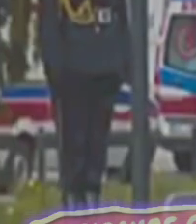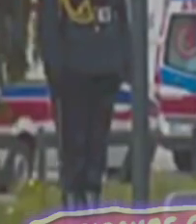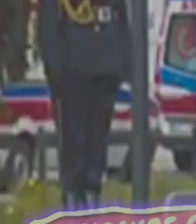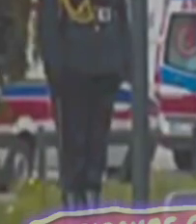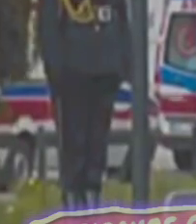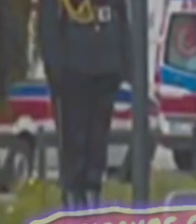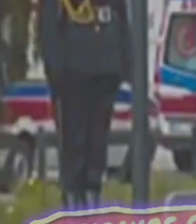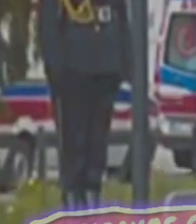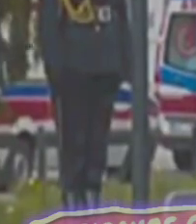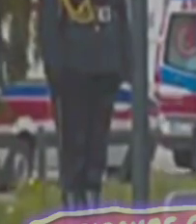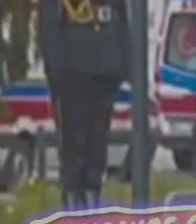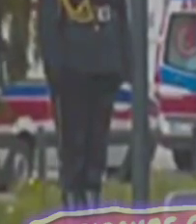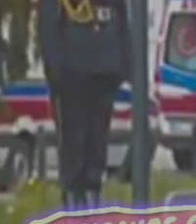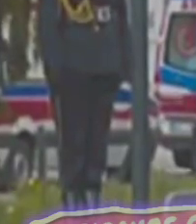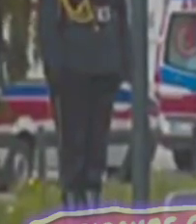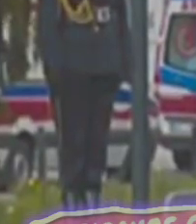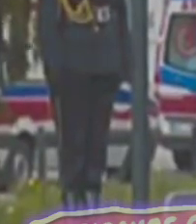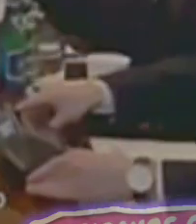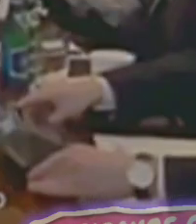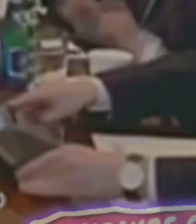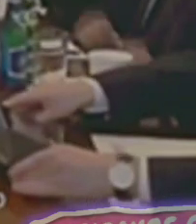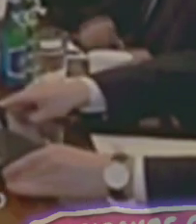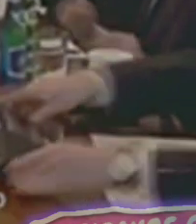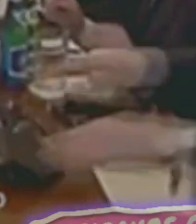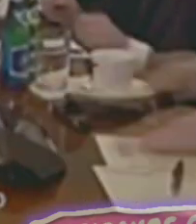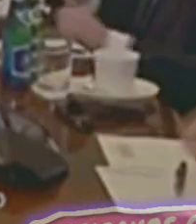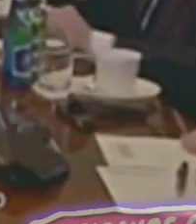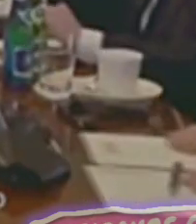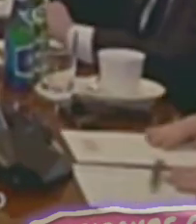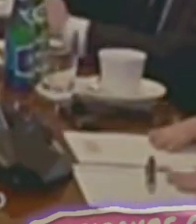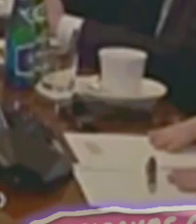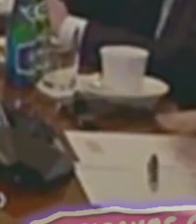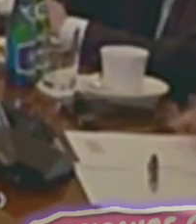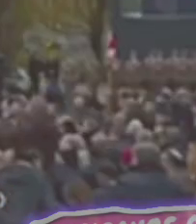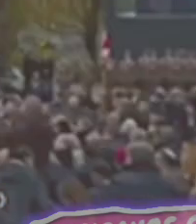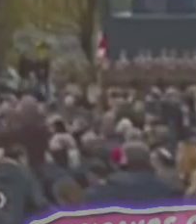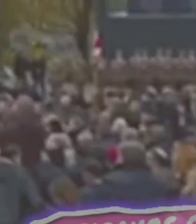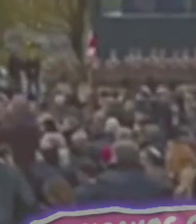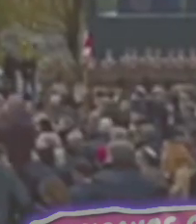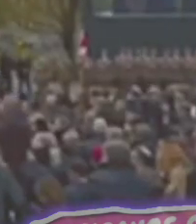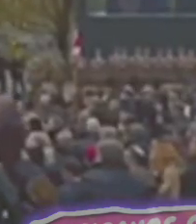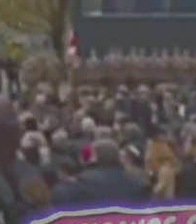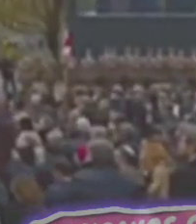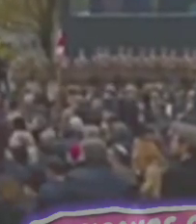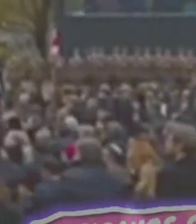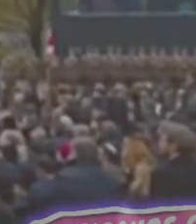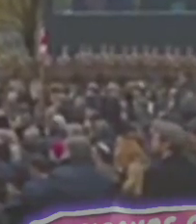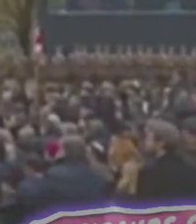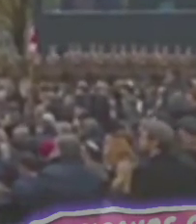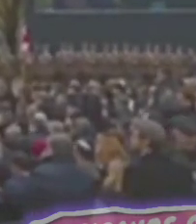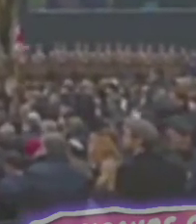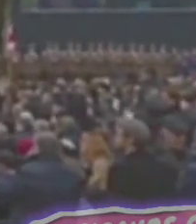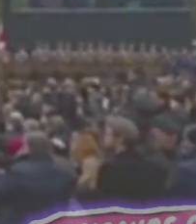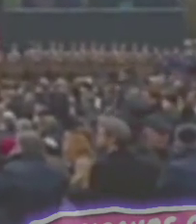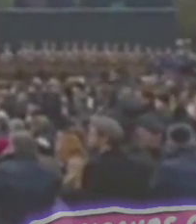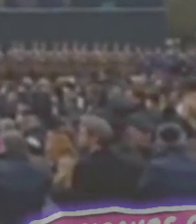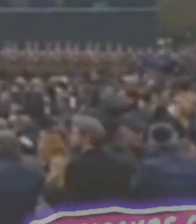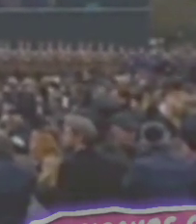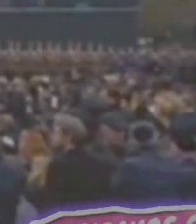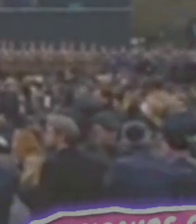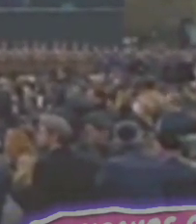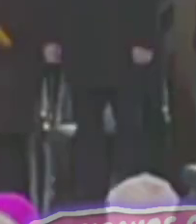y superación de agravios del pasado. Hacerlo enaltece a quien admite el daño hecho a otros pueblos o